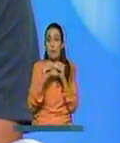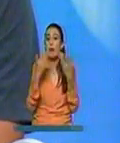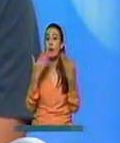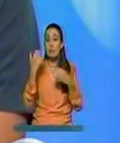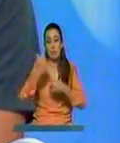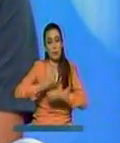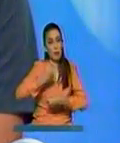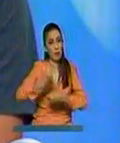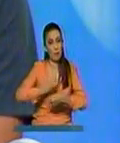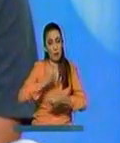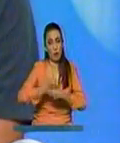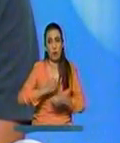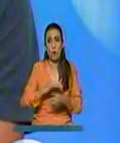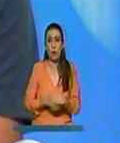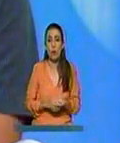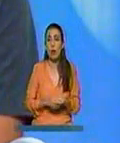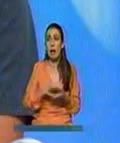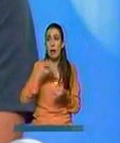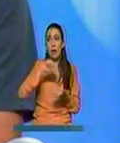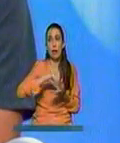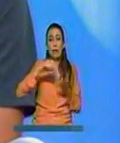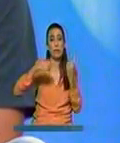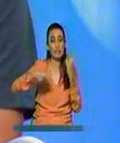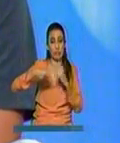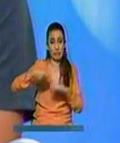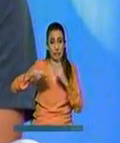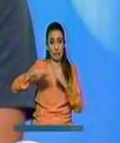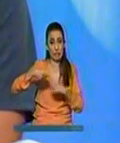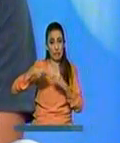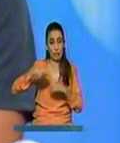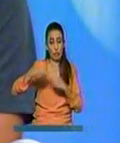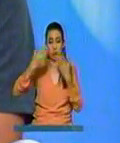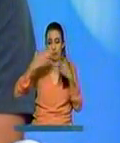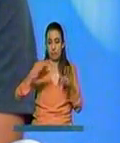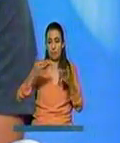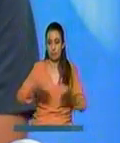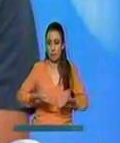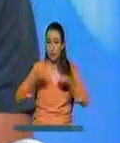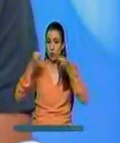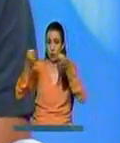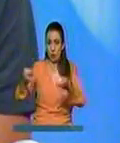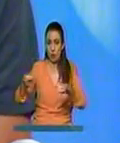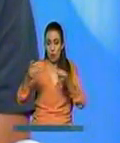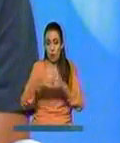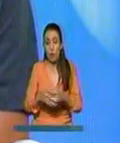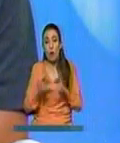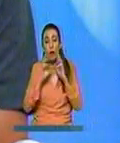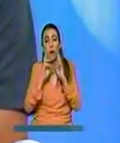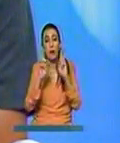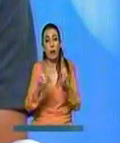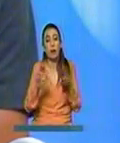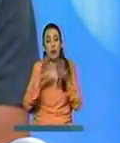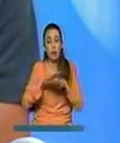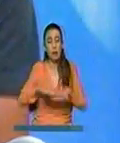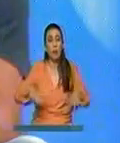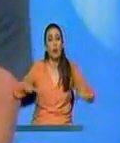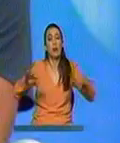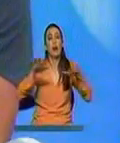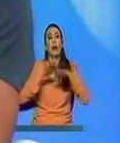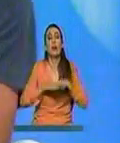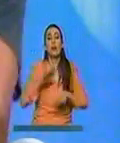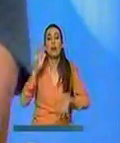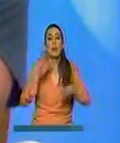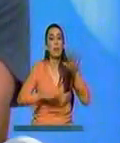es empleo. Especialmente claro, sí. Ciudades como la ciudad de Quito. Entonces, en eso nosotros vemos, si tú ves el factor multiplicador de cada, no